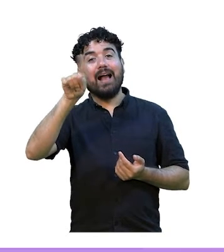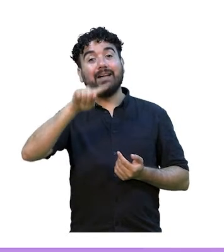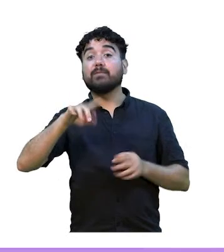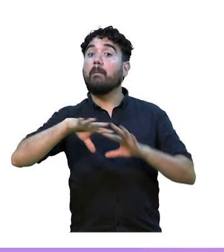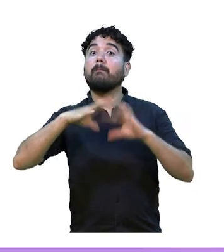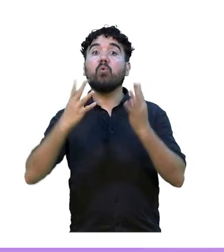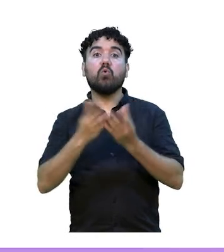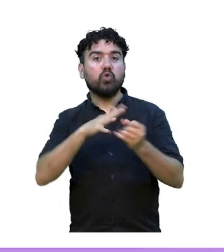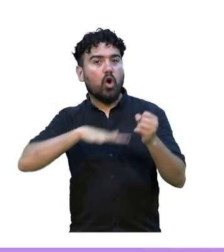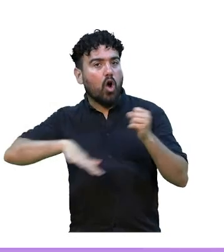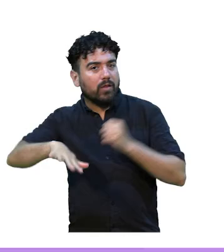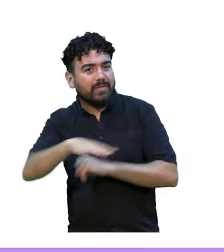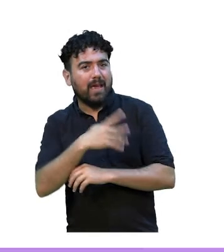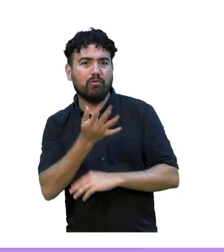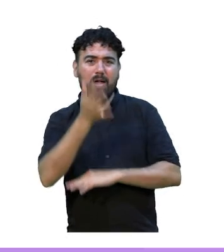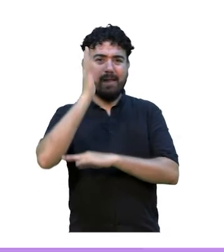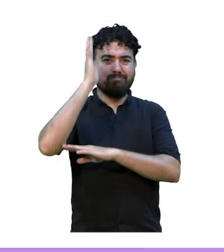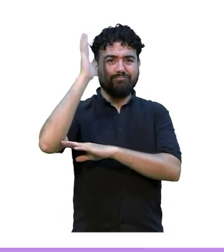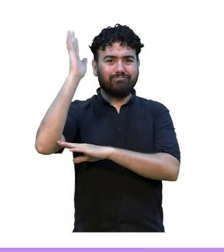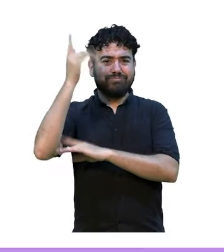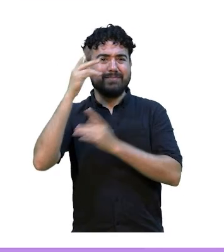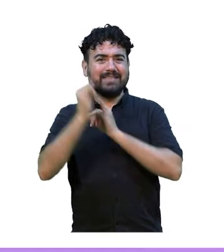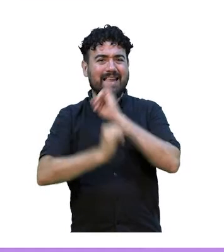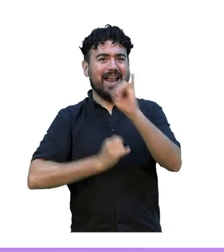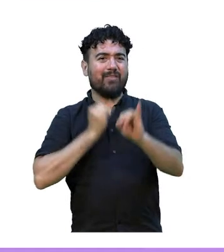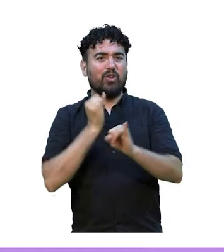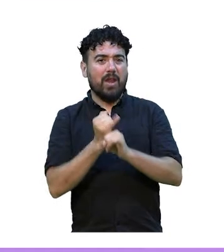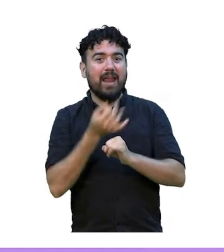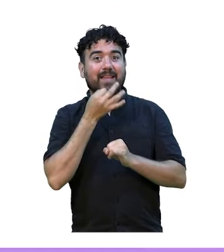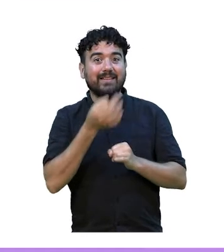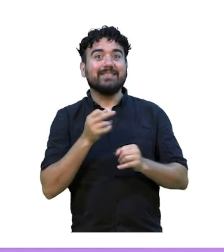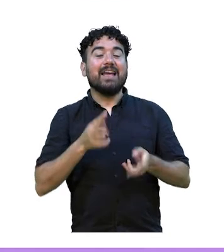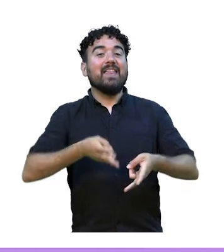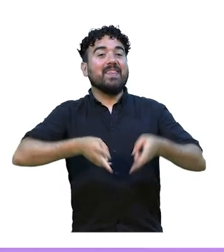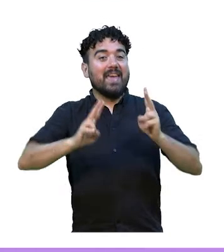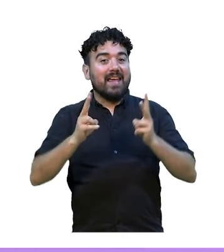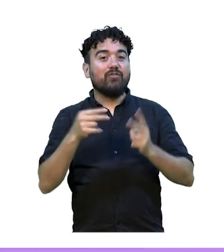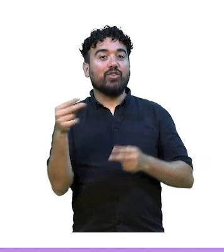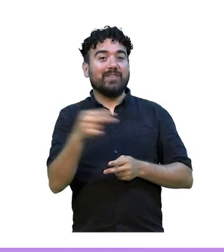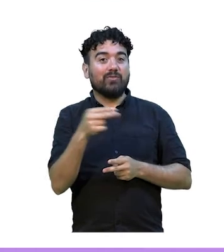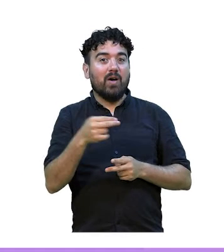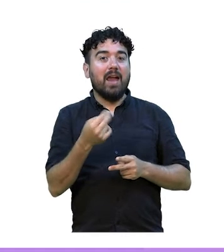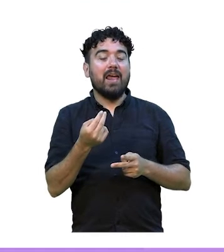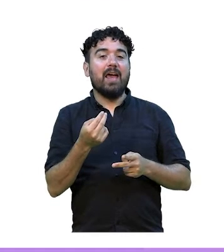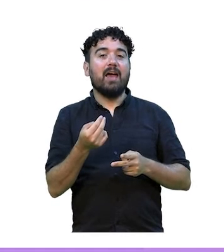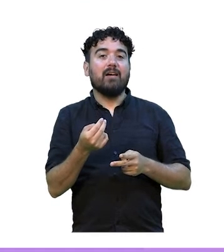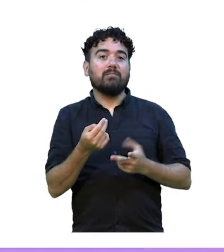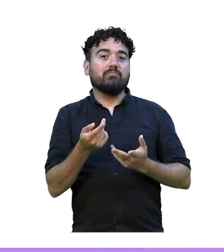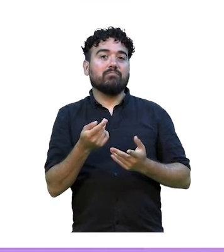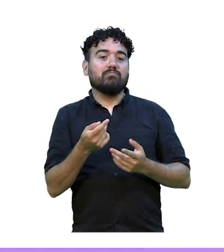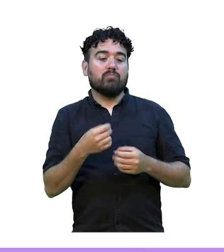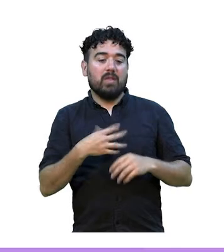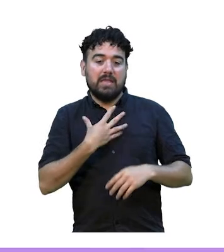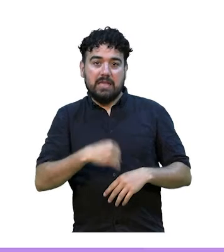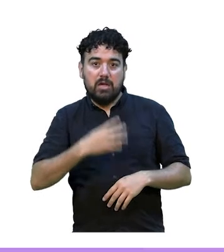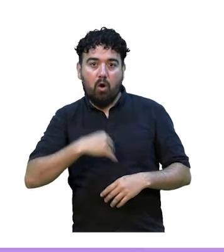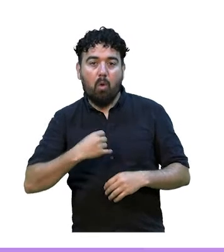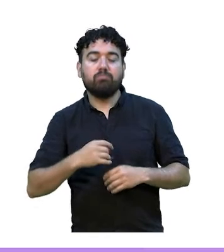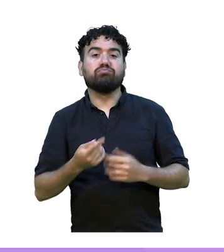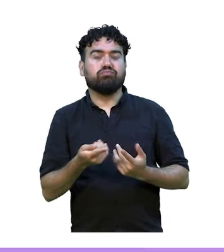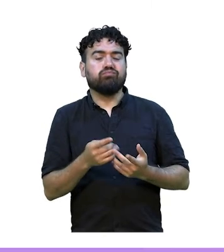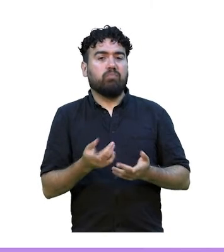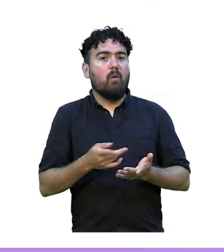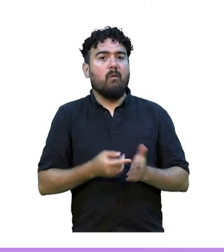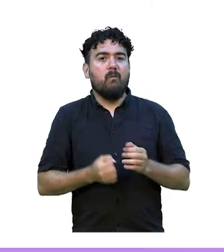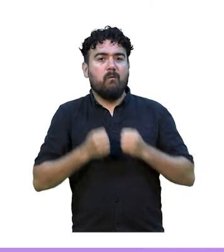surge en un contexto mundial de conferencias internacionales que pusieron el tema de los derechos sexuales y reproductivos con mucha